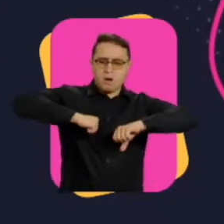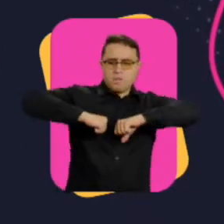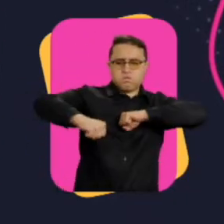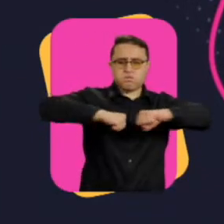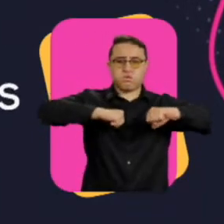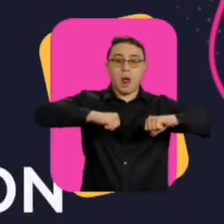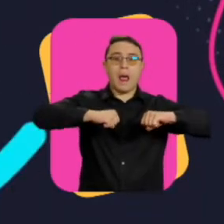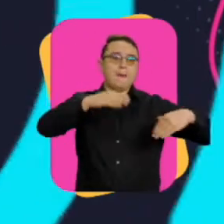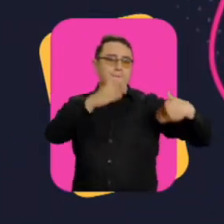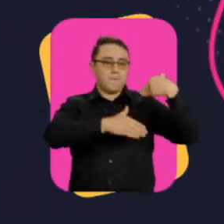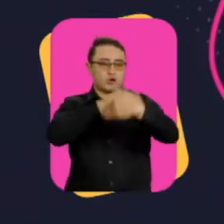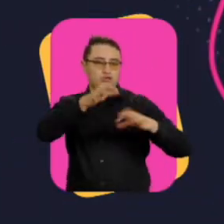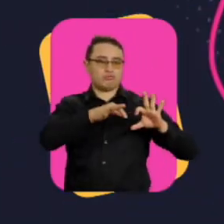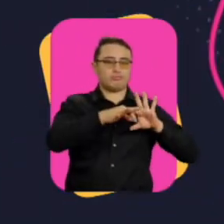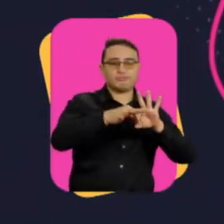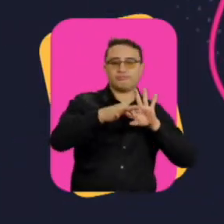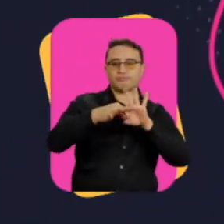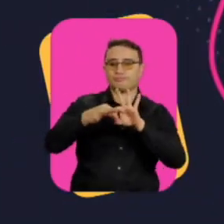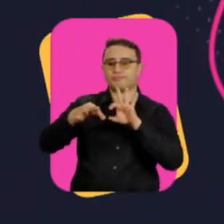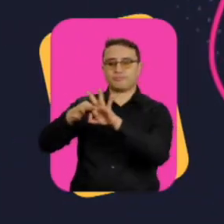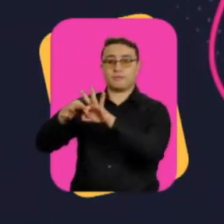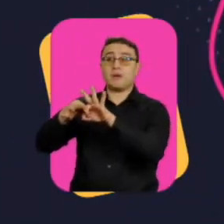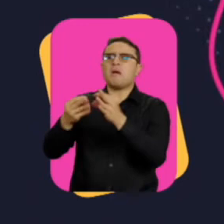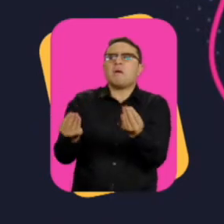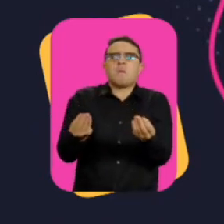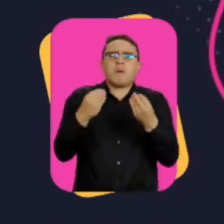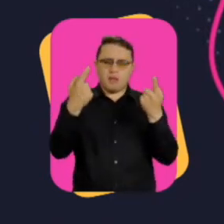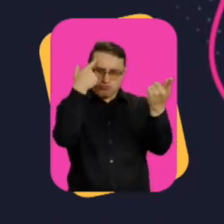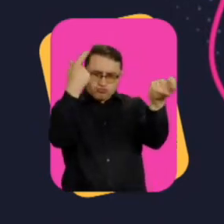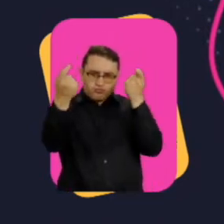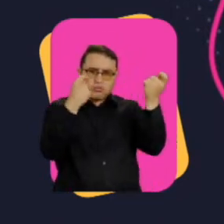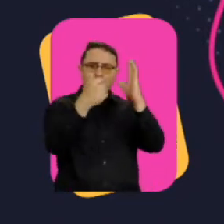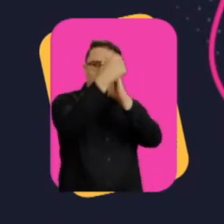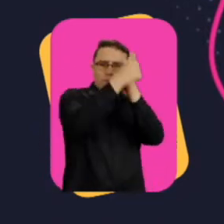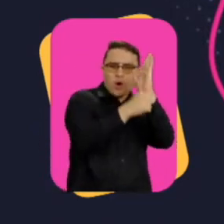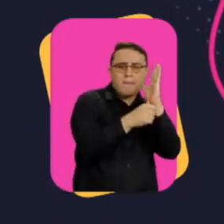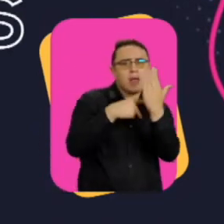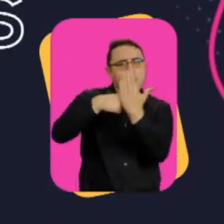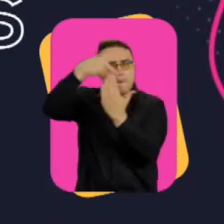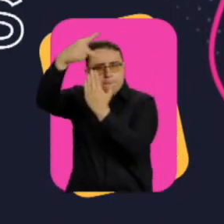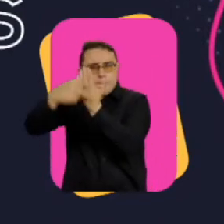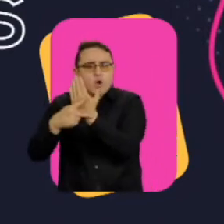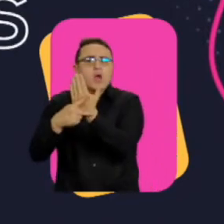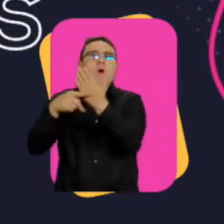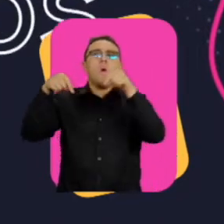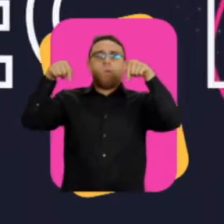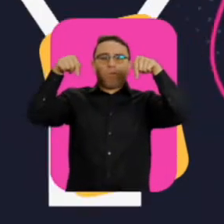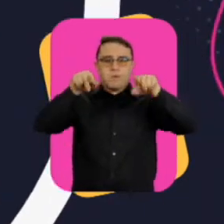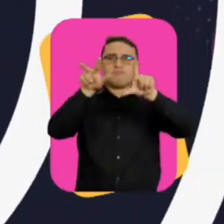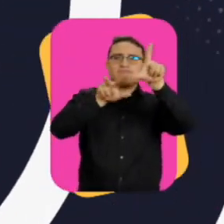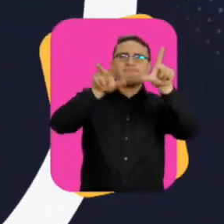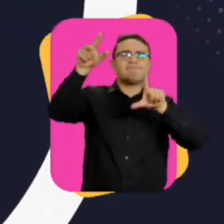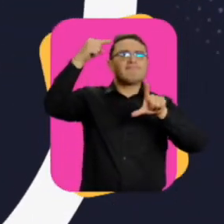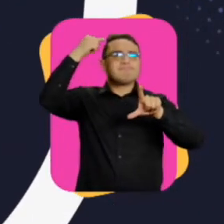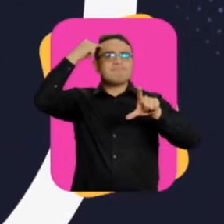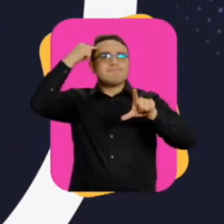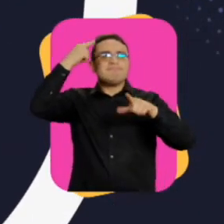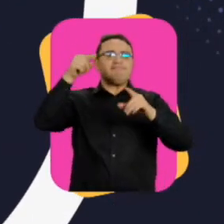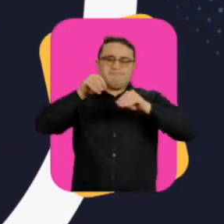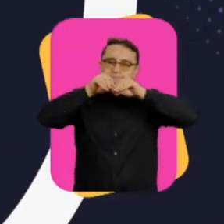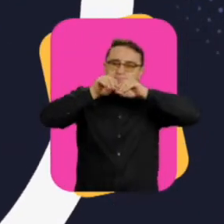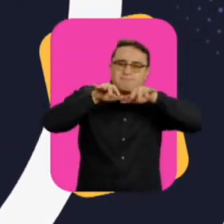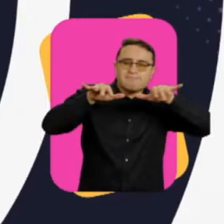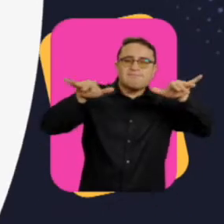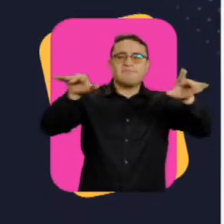procesos, desarrollando estrategias para dar seguimiento a los programas y proyectos que fueron establecidos por el canal para el alcance